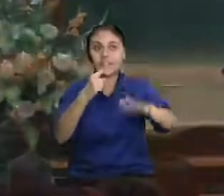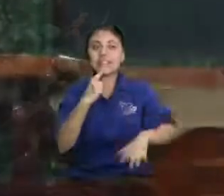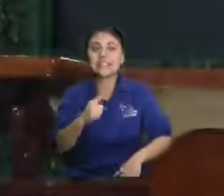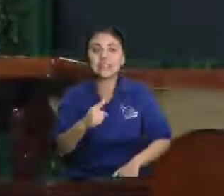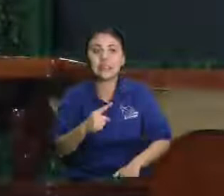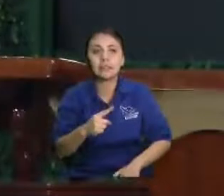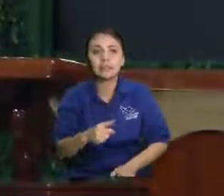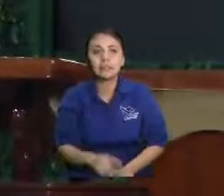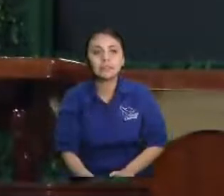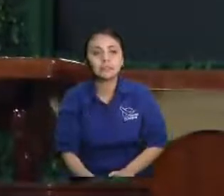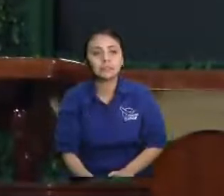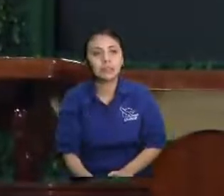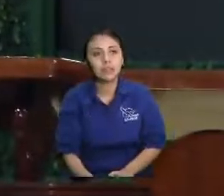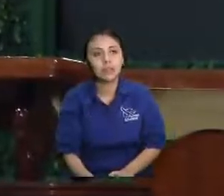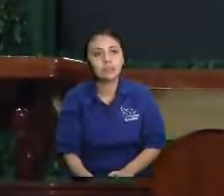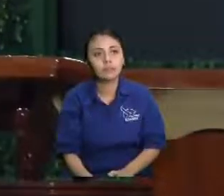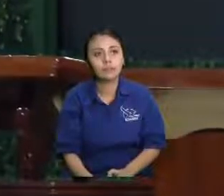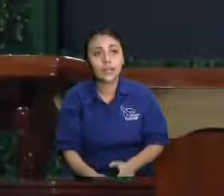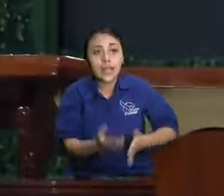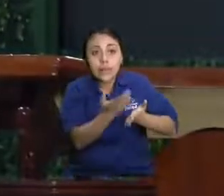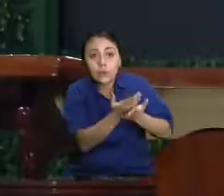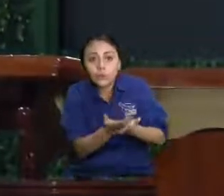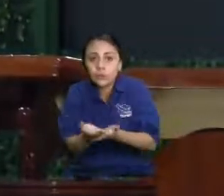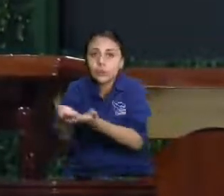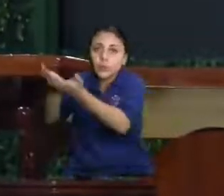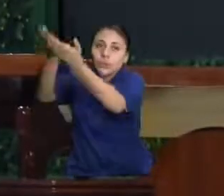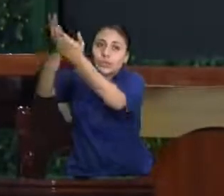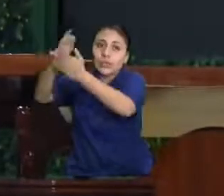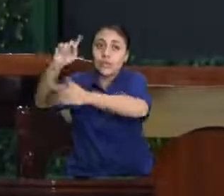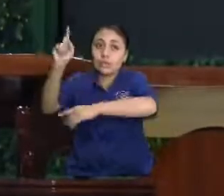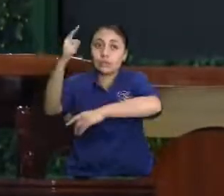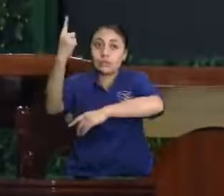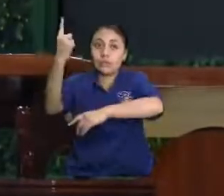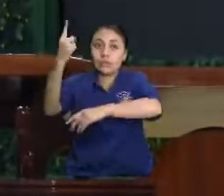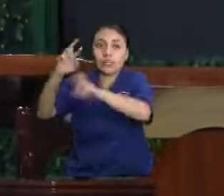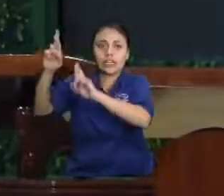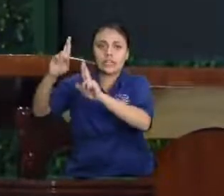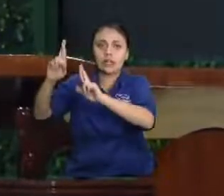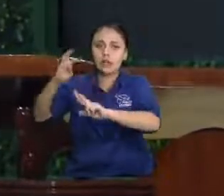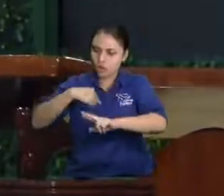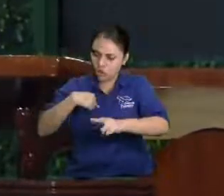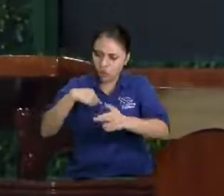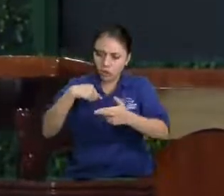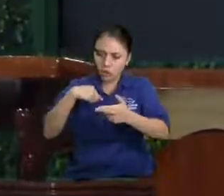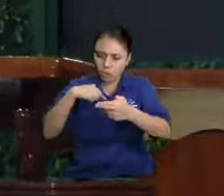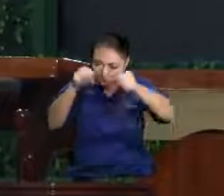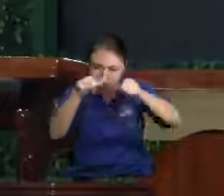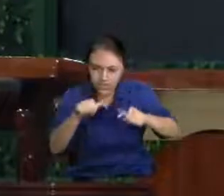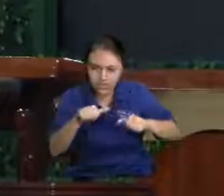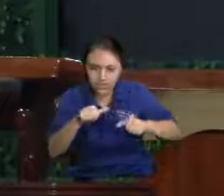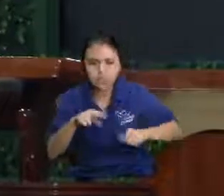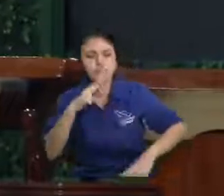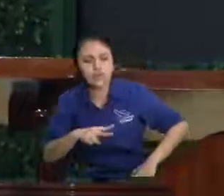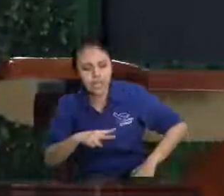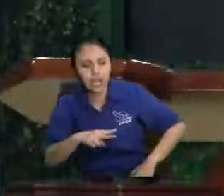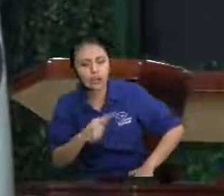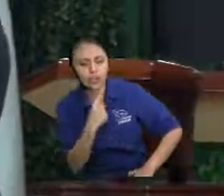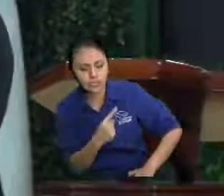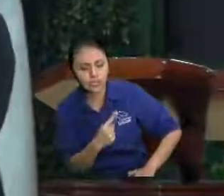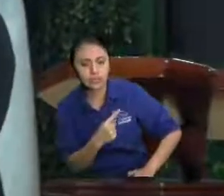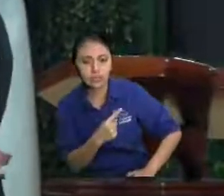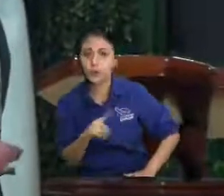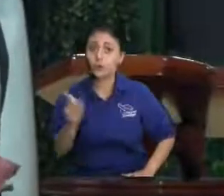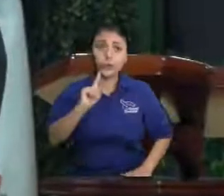El censo de los primeros que volvieron. Lo voy a discernir. ¿Será cierto que...? ¿No? ¿Si está escrito